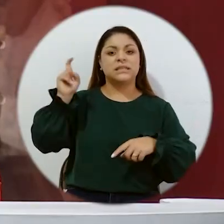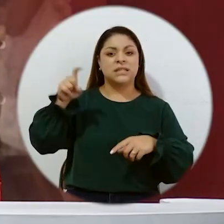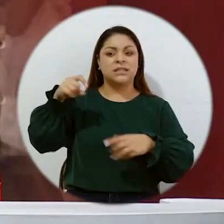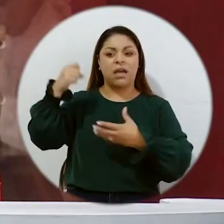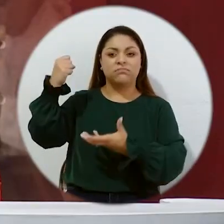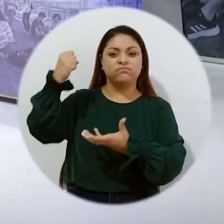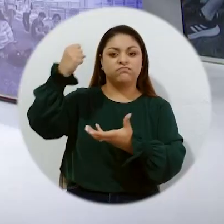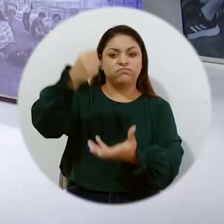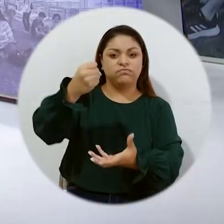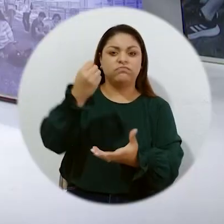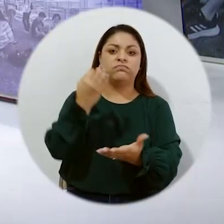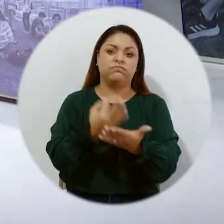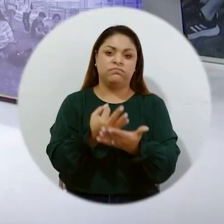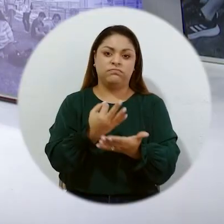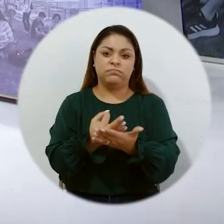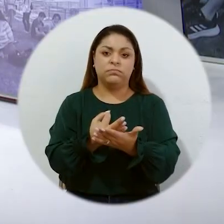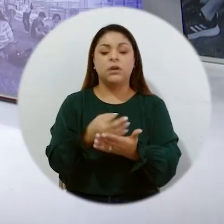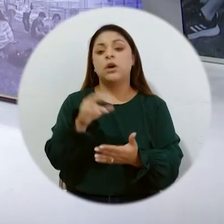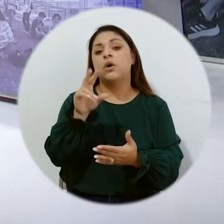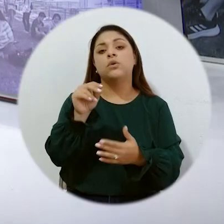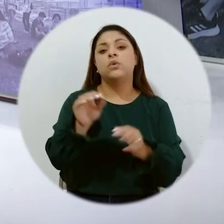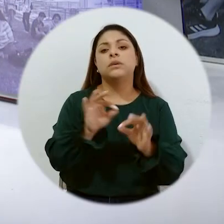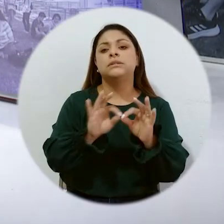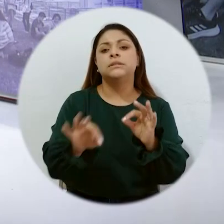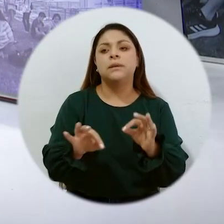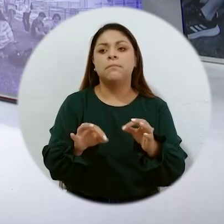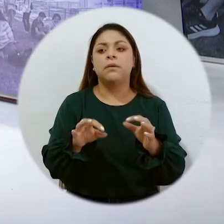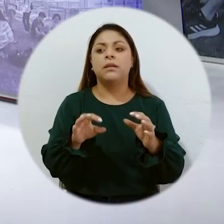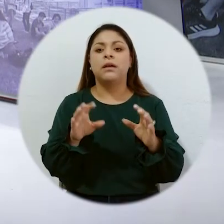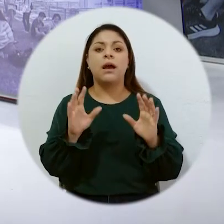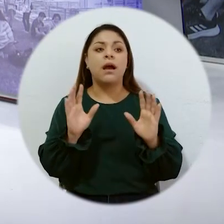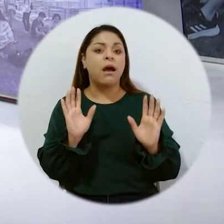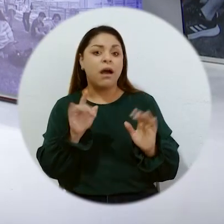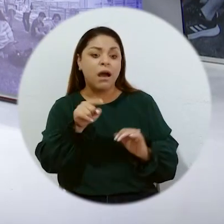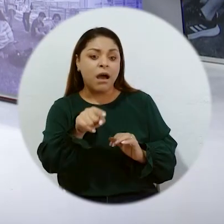financiamiento, ¿verdad? Que no es una cuestión